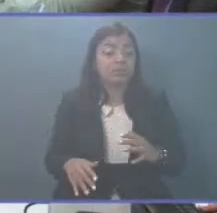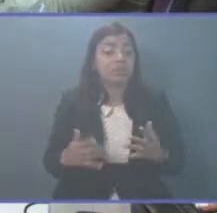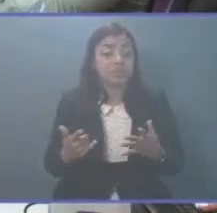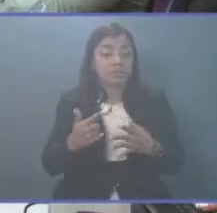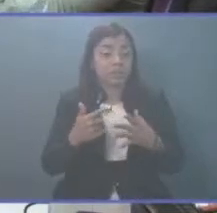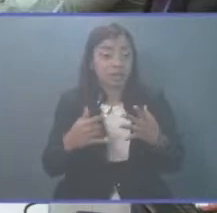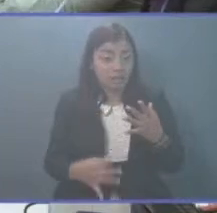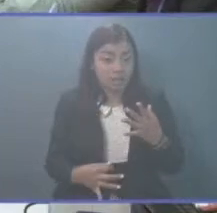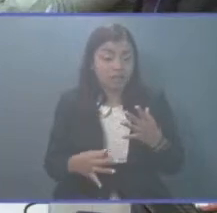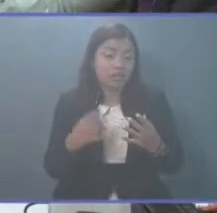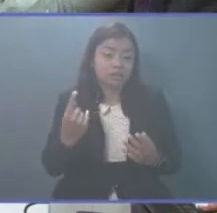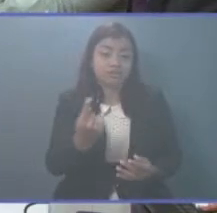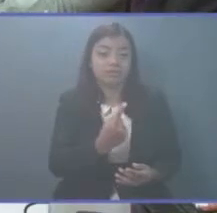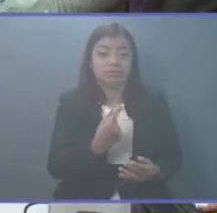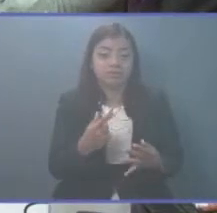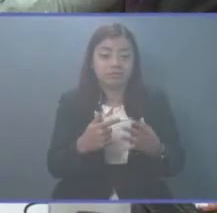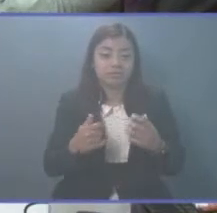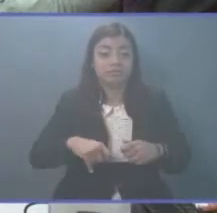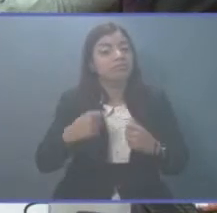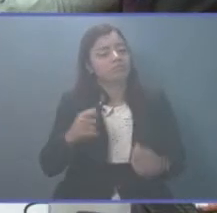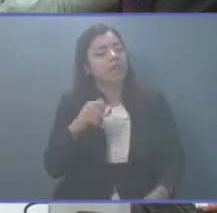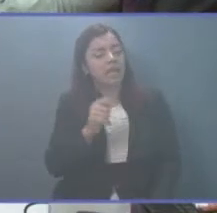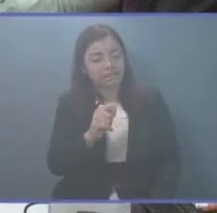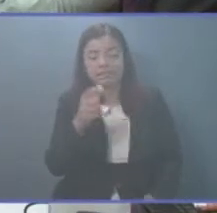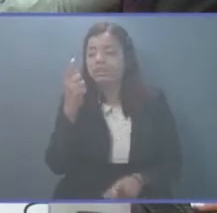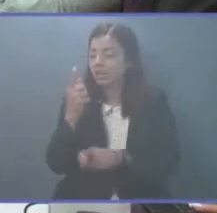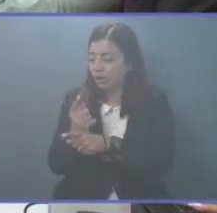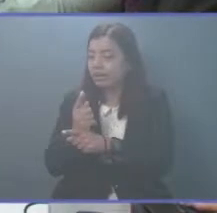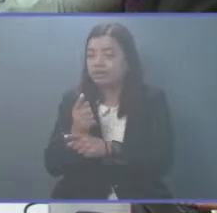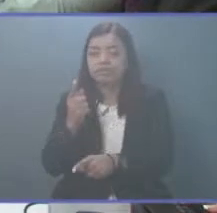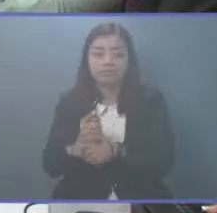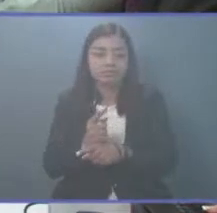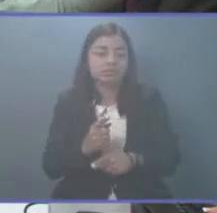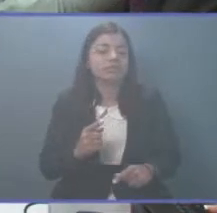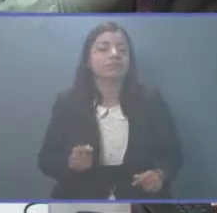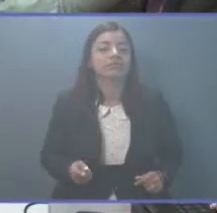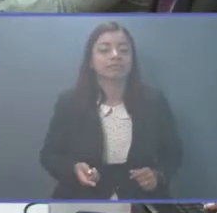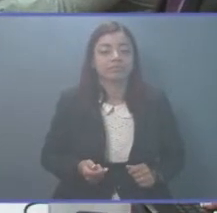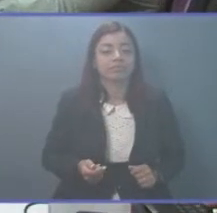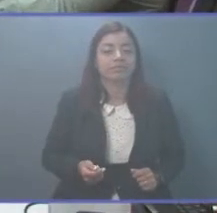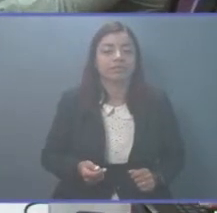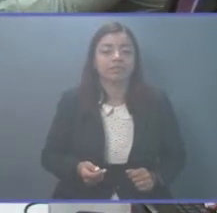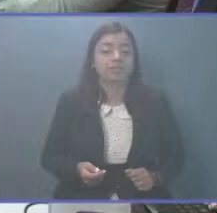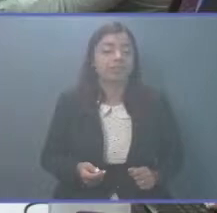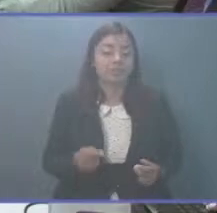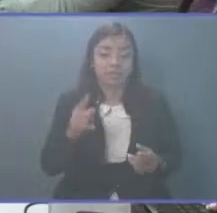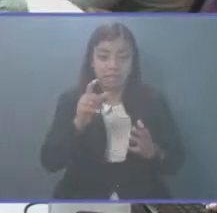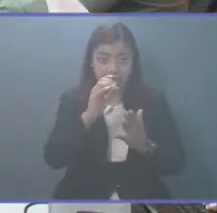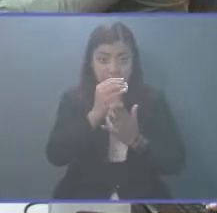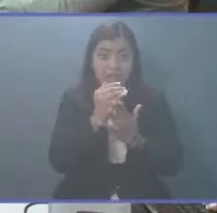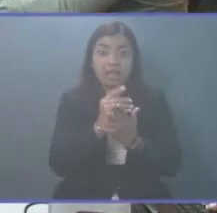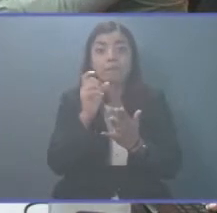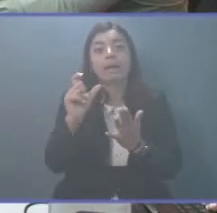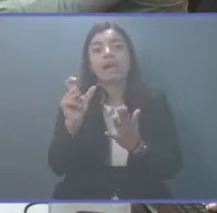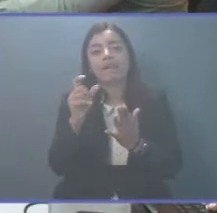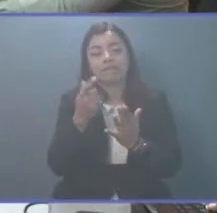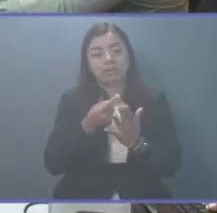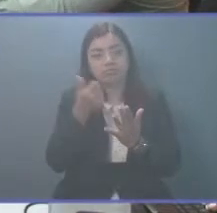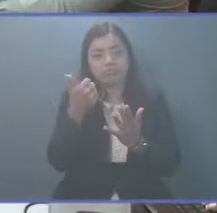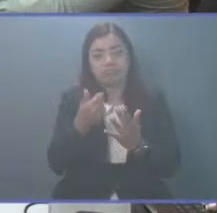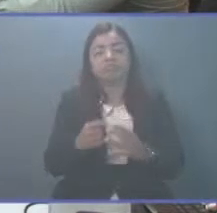de tráfico ilegal de personas. Ajá, exacto. Le quitaría caso, ¿verdad? Ah, ya. Solo